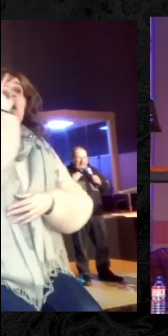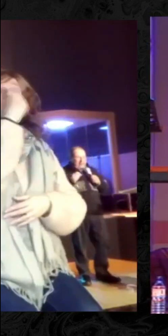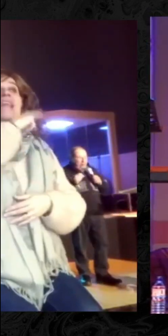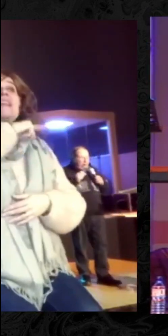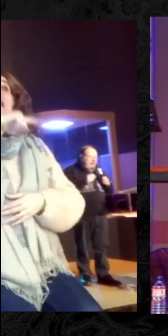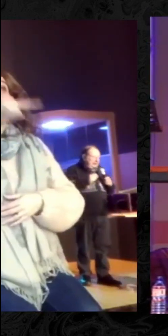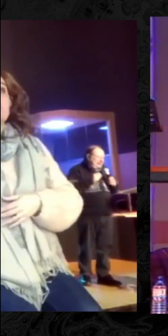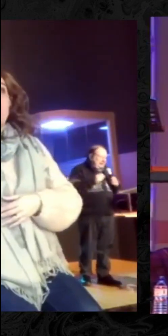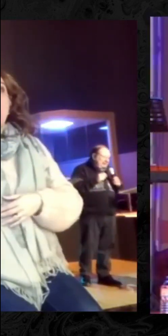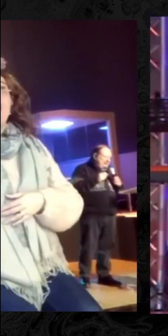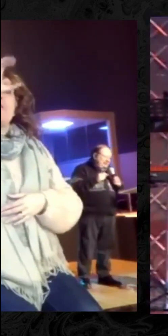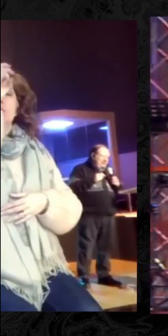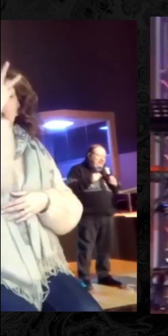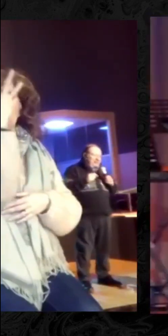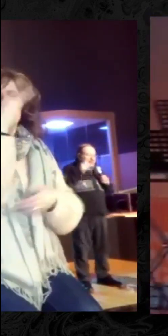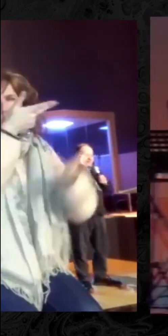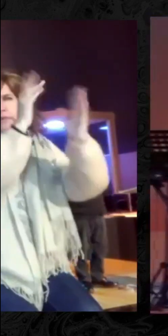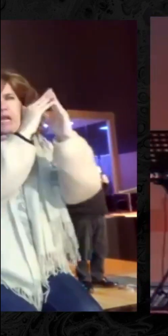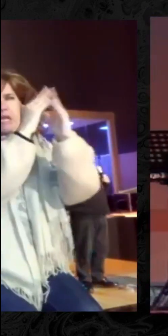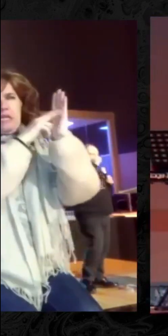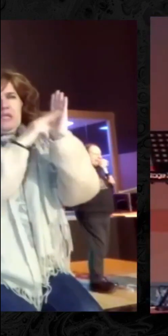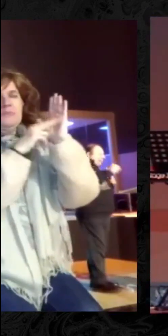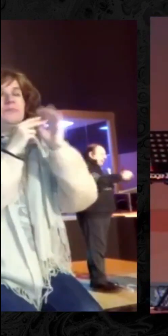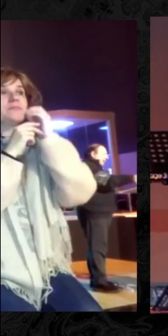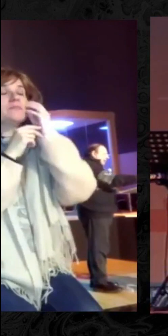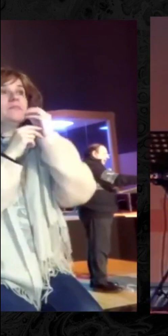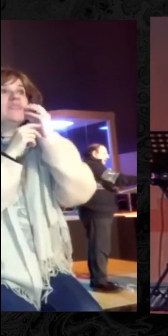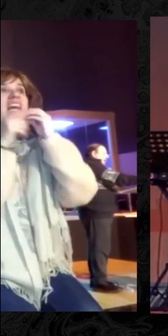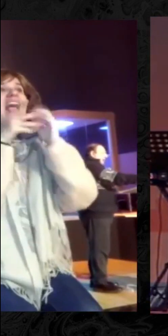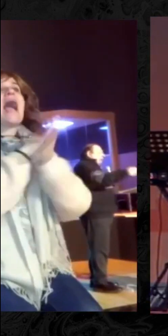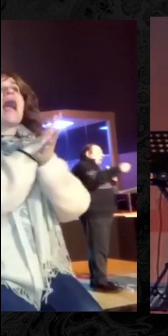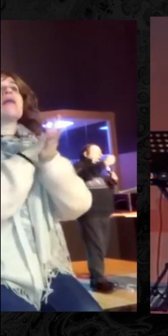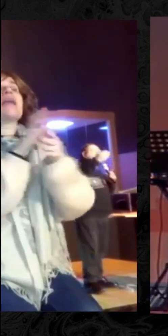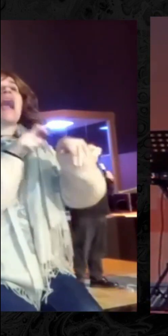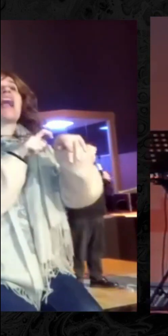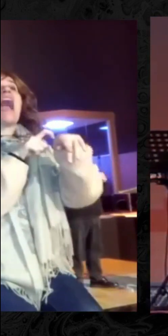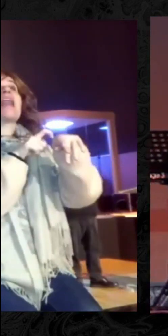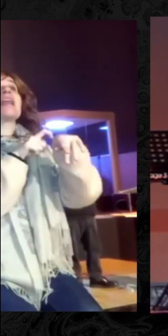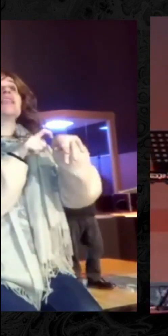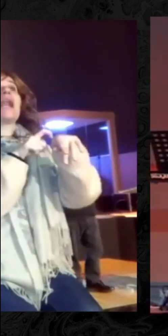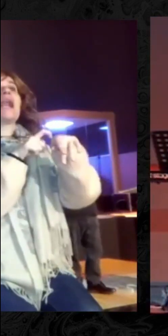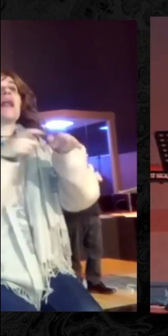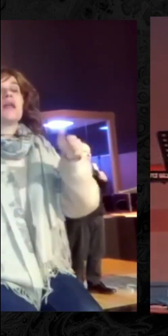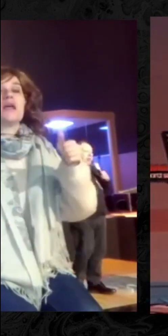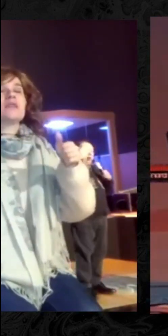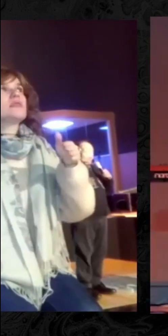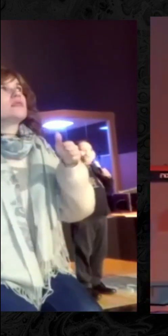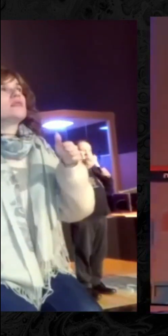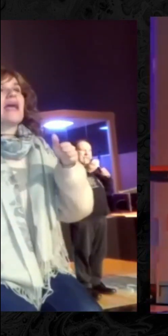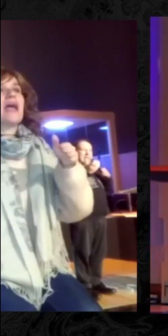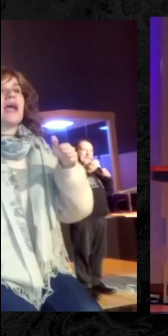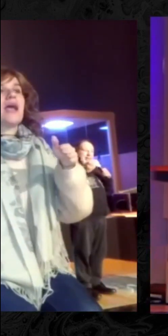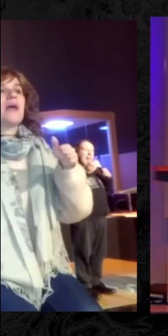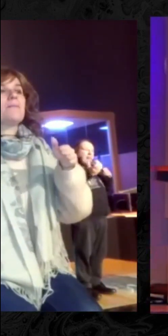lo puede leer en la casa si quieres ahí te habla del carácter de los últimos hombres